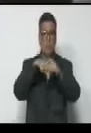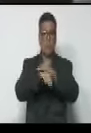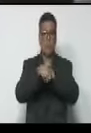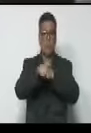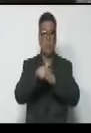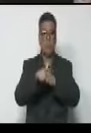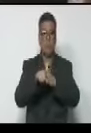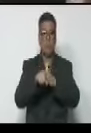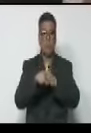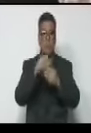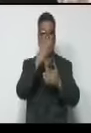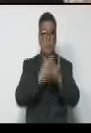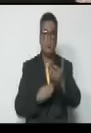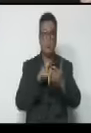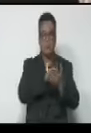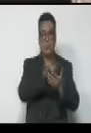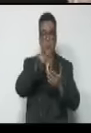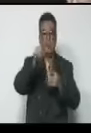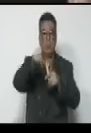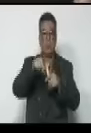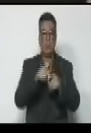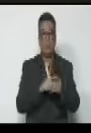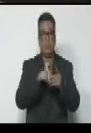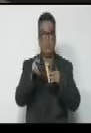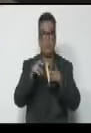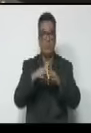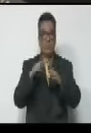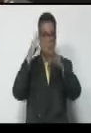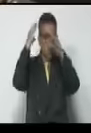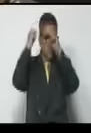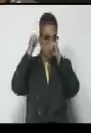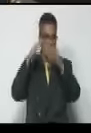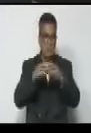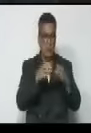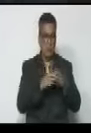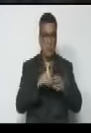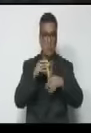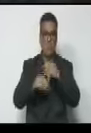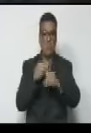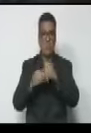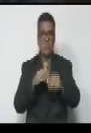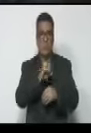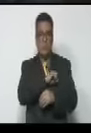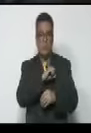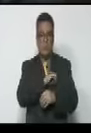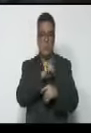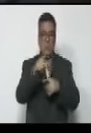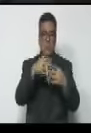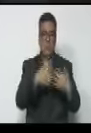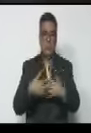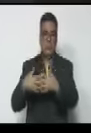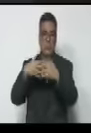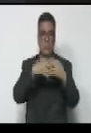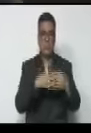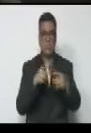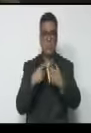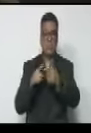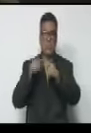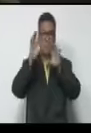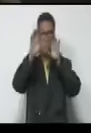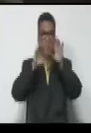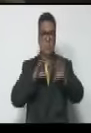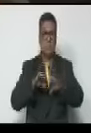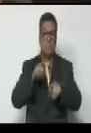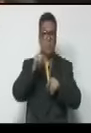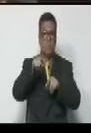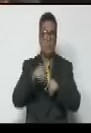por la picadura del avión, nos volaron la embajada o cometieron un acto terrorista en los Estados Unidos o en cualquier país,